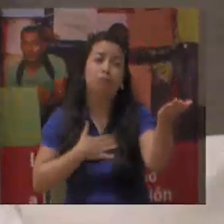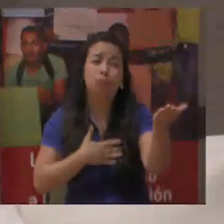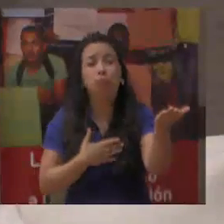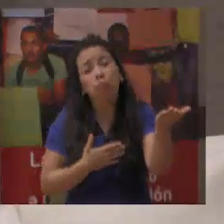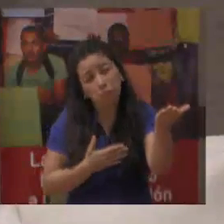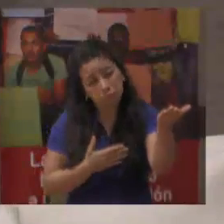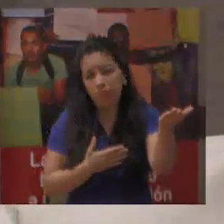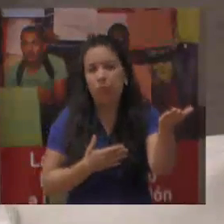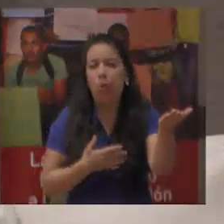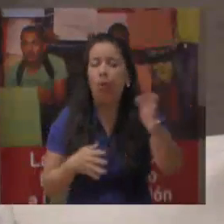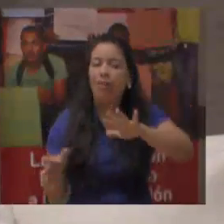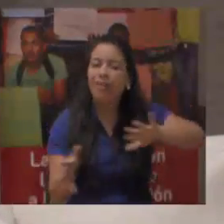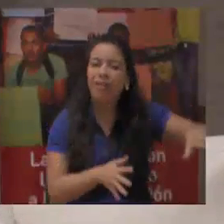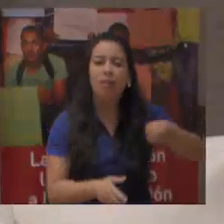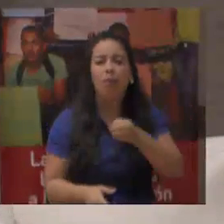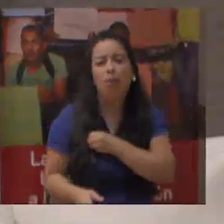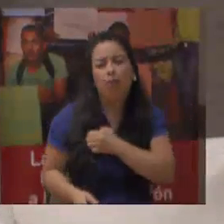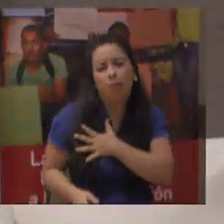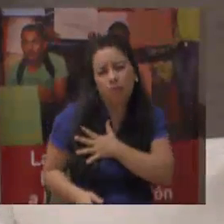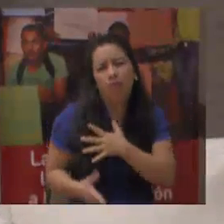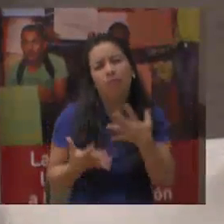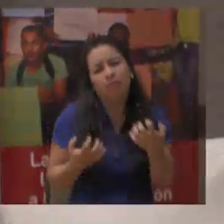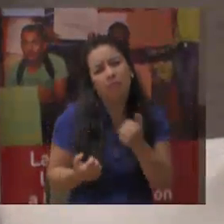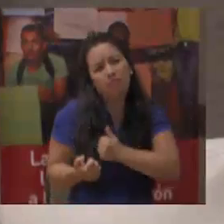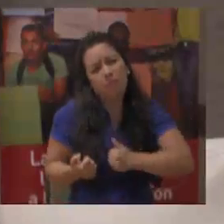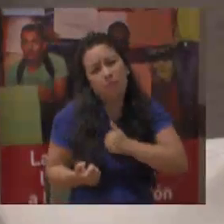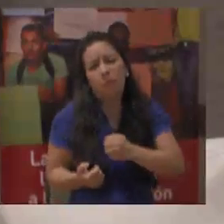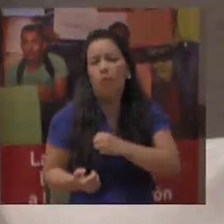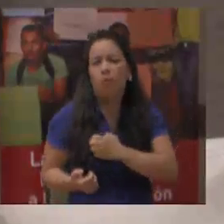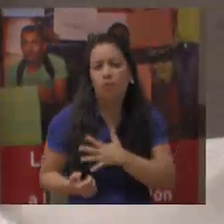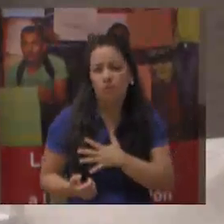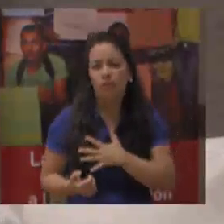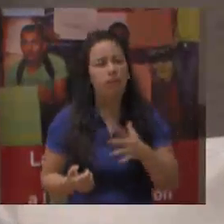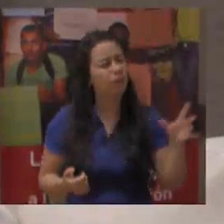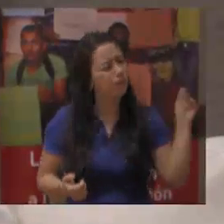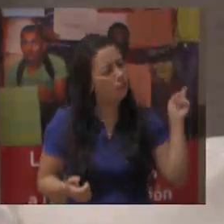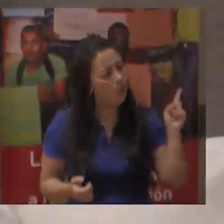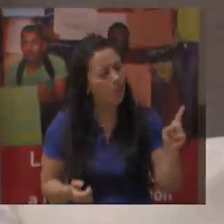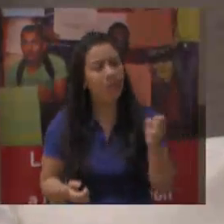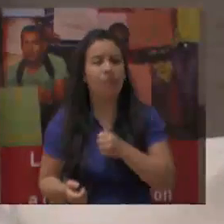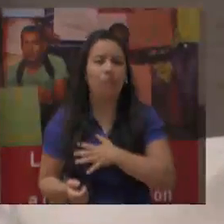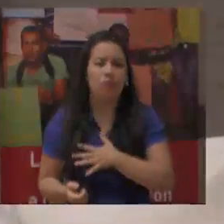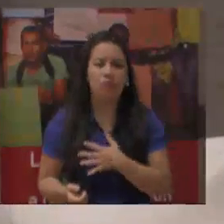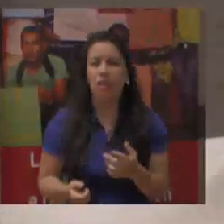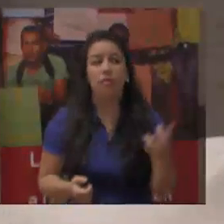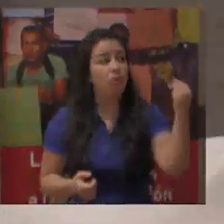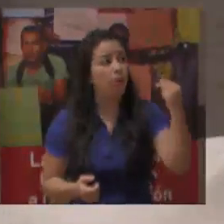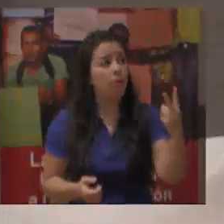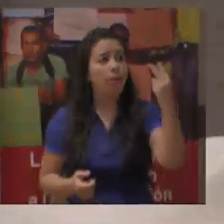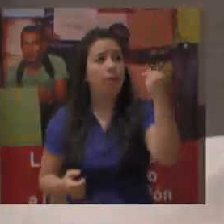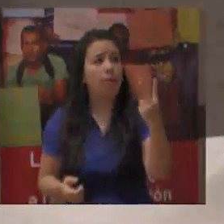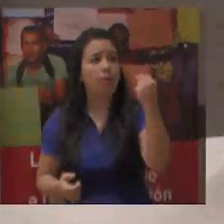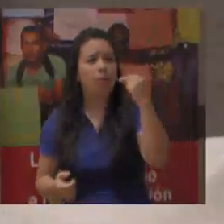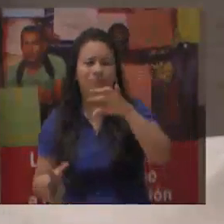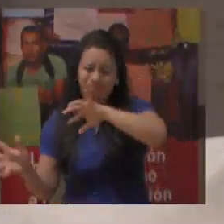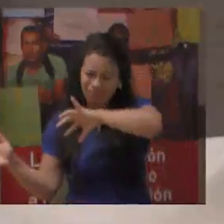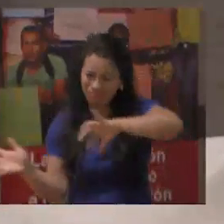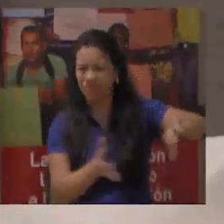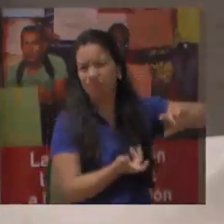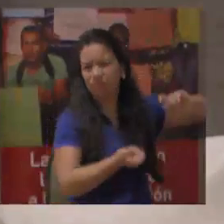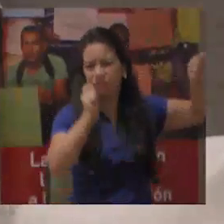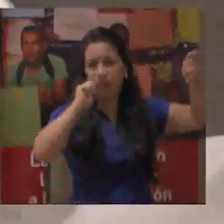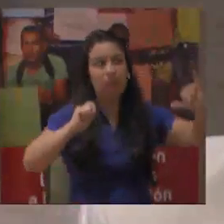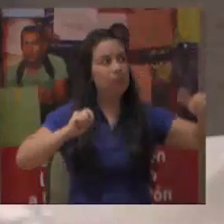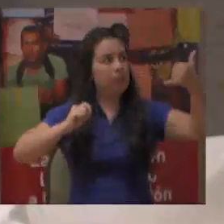son oportunidades, las que se nos ha negado toda la vida en esta sociedad. Y desde lo humano,